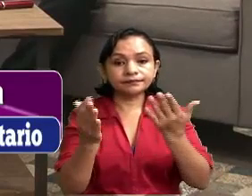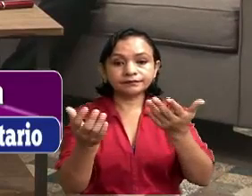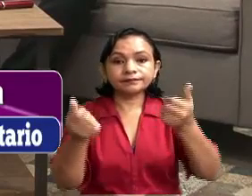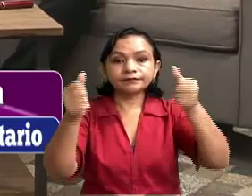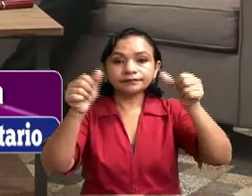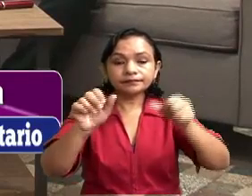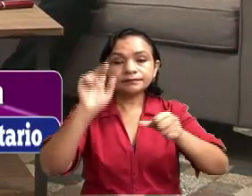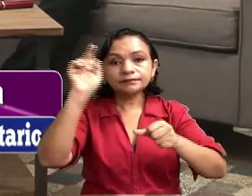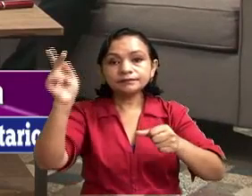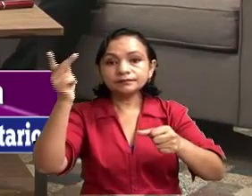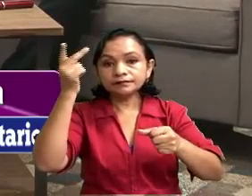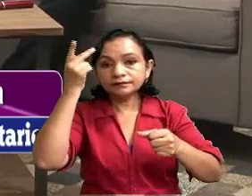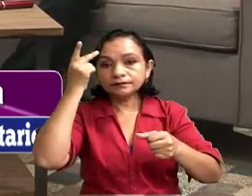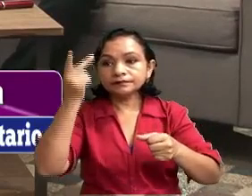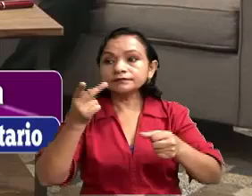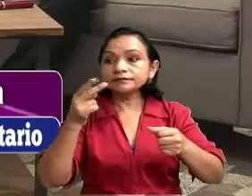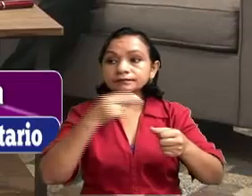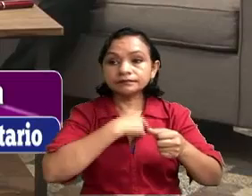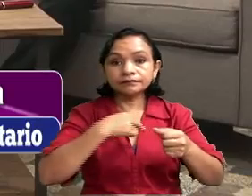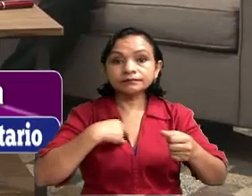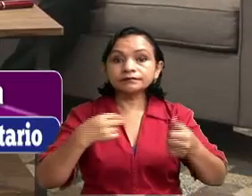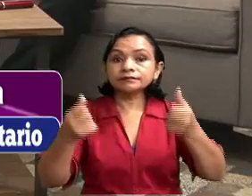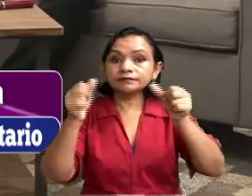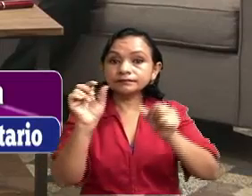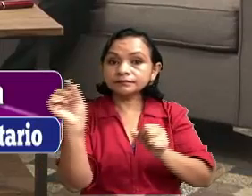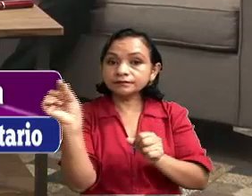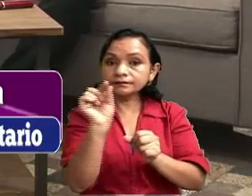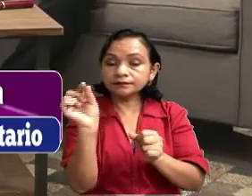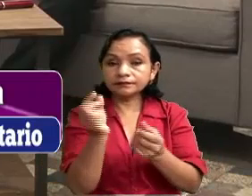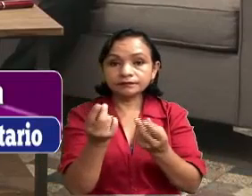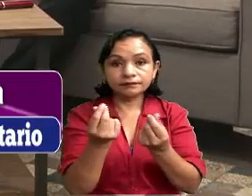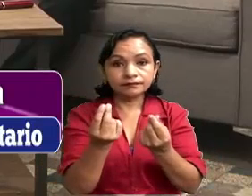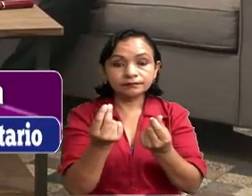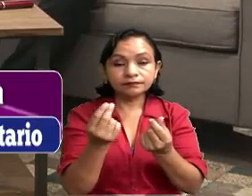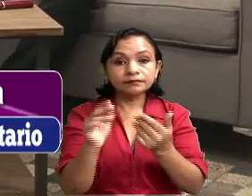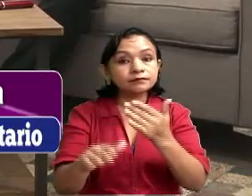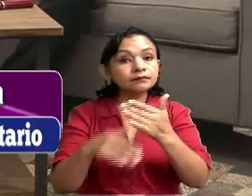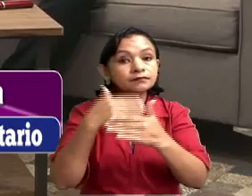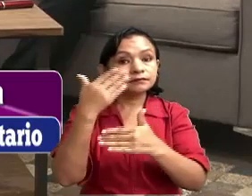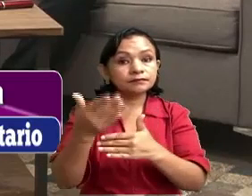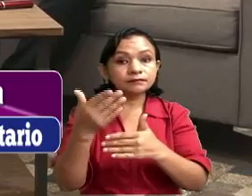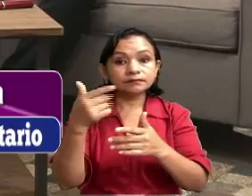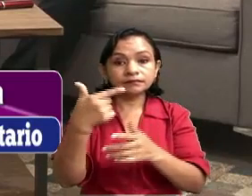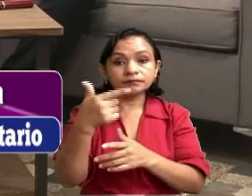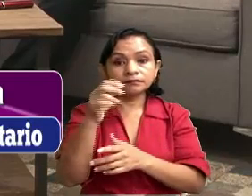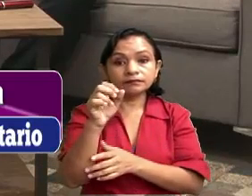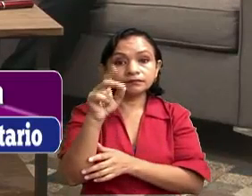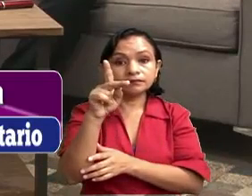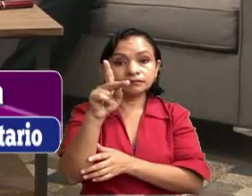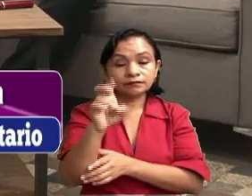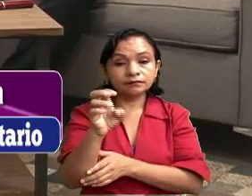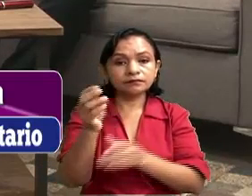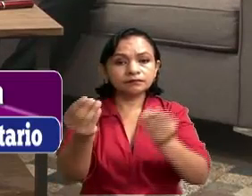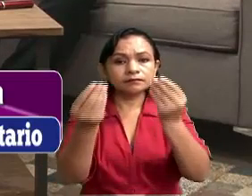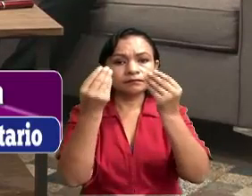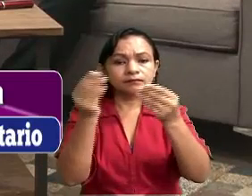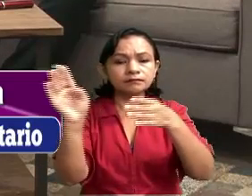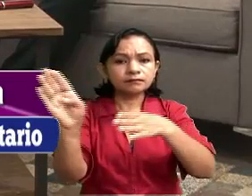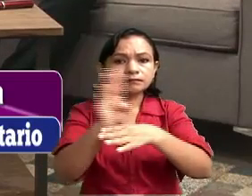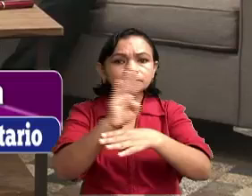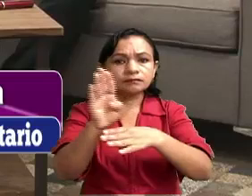establecieron políticas para estimular el crédito. Vos sabés que después del golpe fallido, muchos bancos